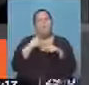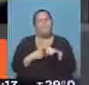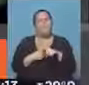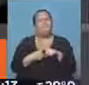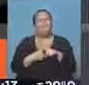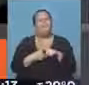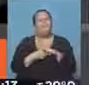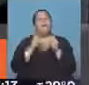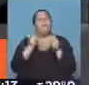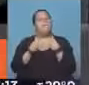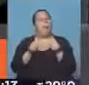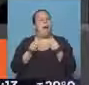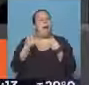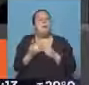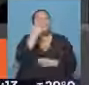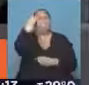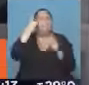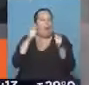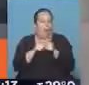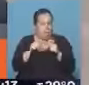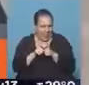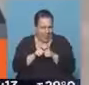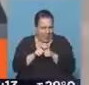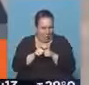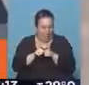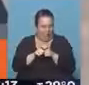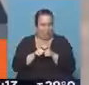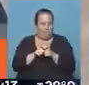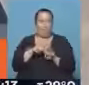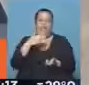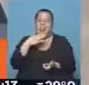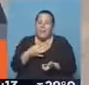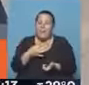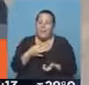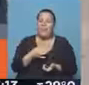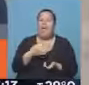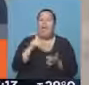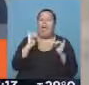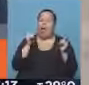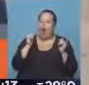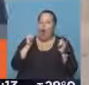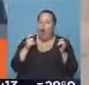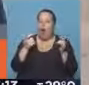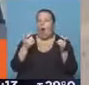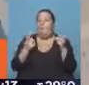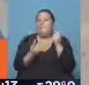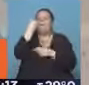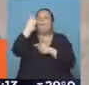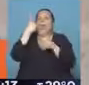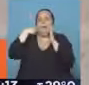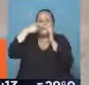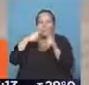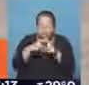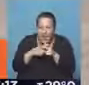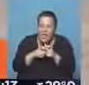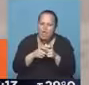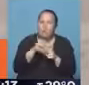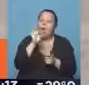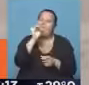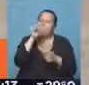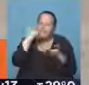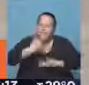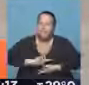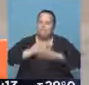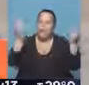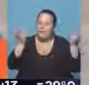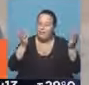dedicado especialmente a las óperas primas y la verdad que a los chicos que hacen su primera película les es muy difícil